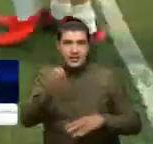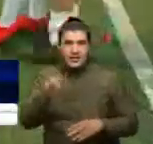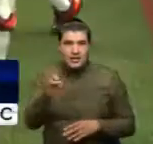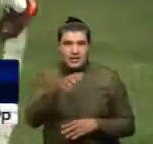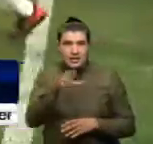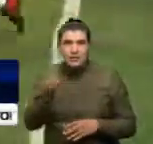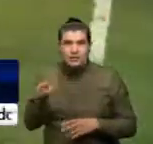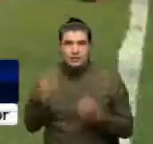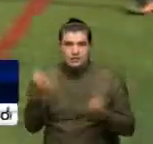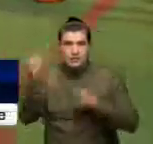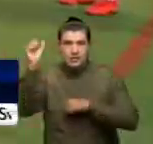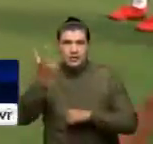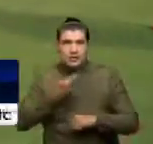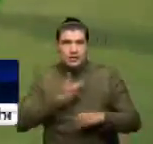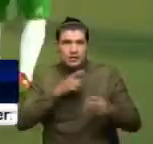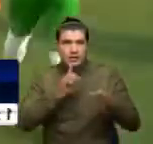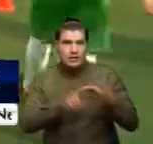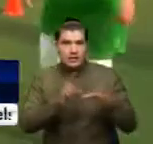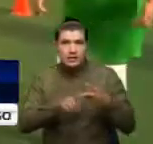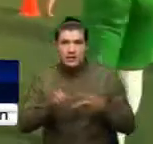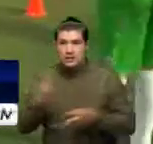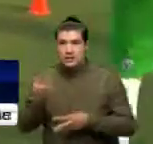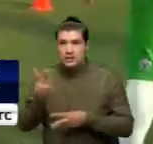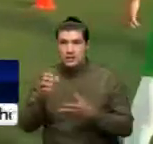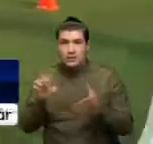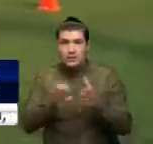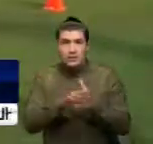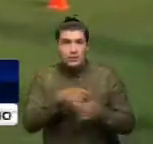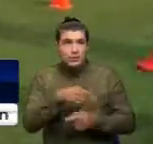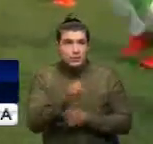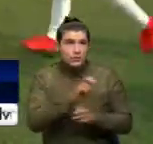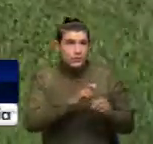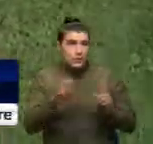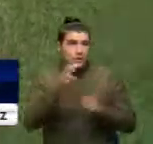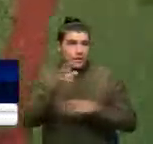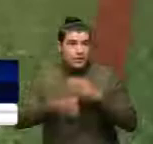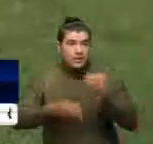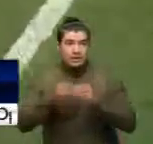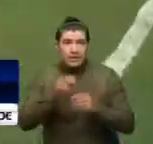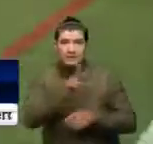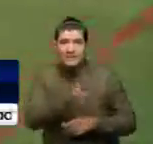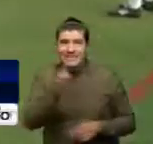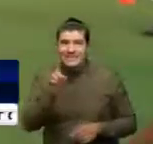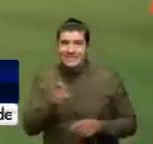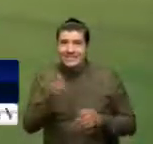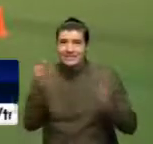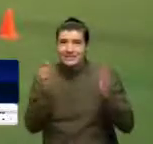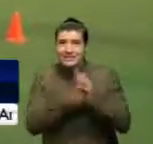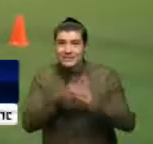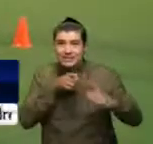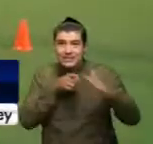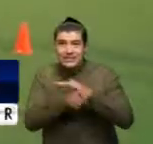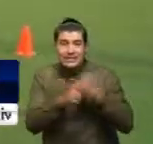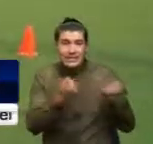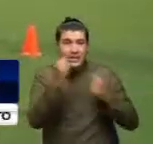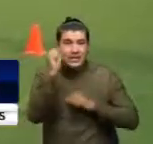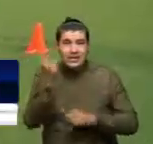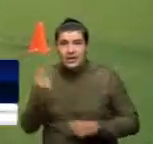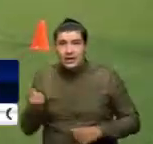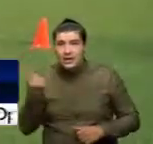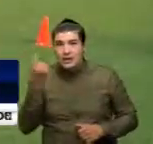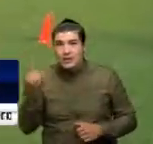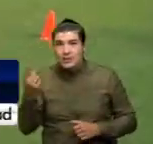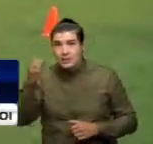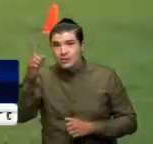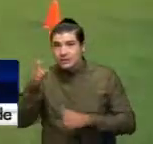la medalla de bronce entre 32 equipos en esta categoría sumaron 26 anotaciones a favor y tan sólo recibieron